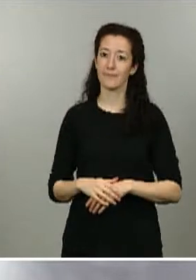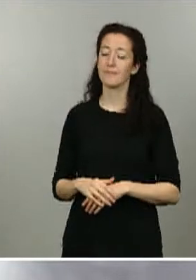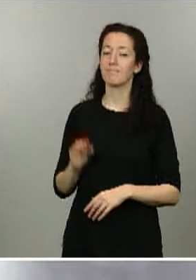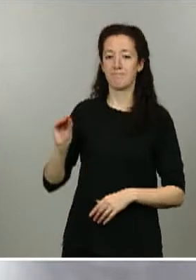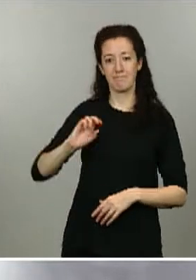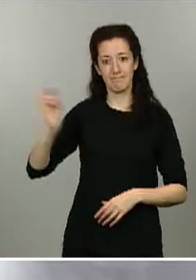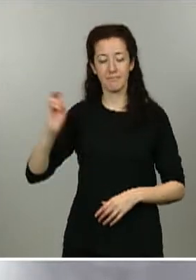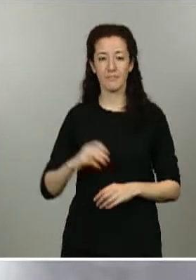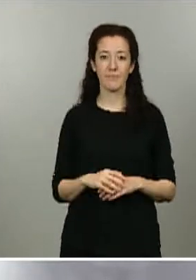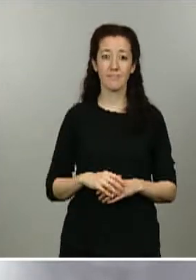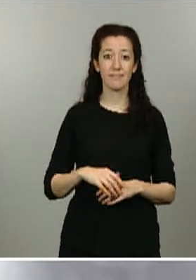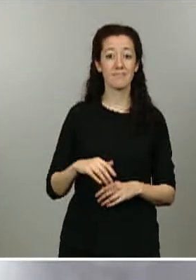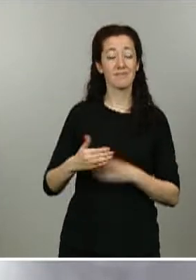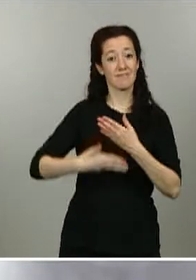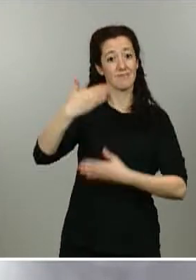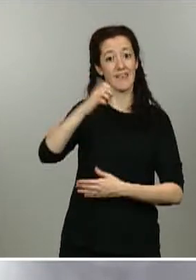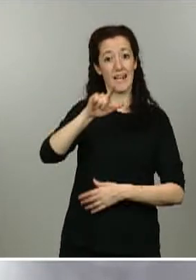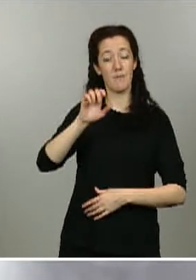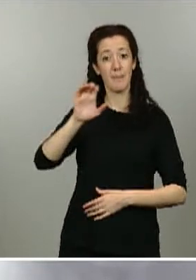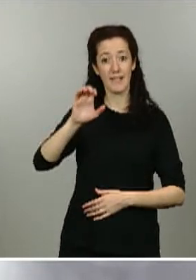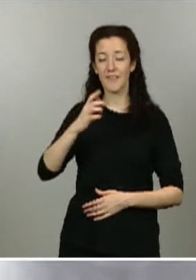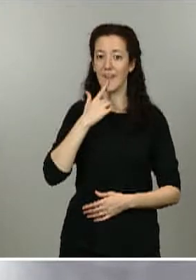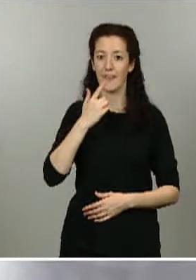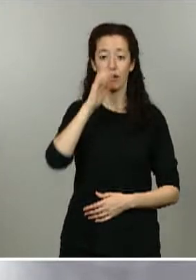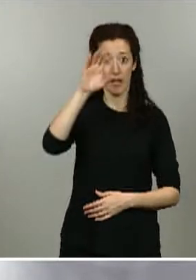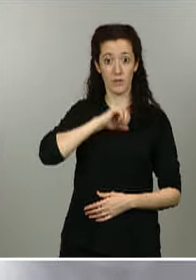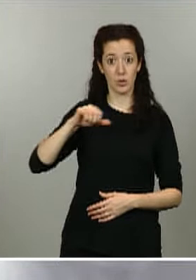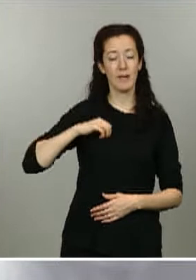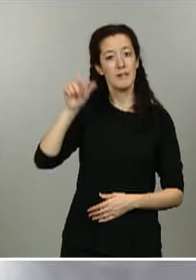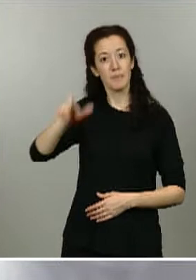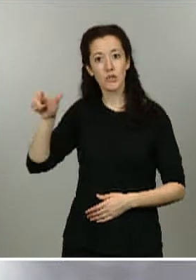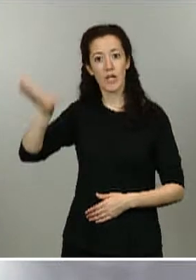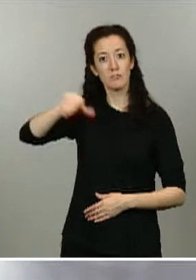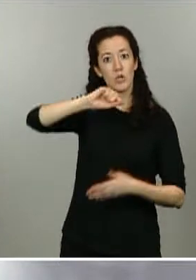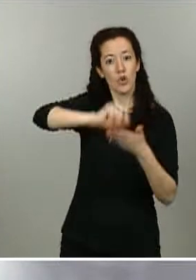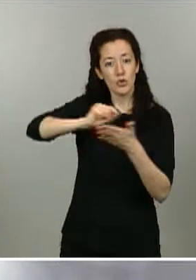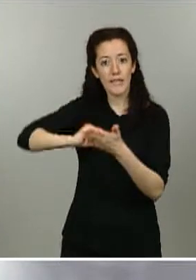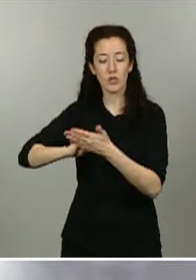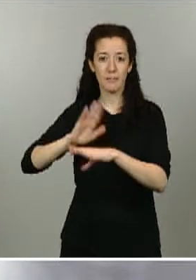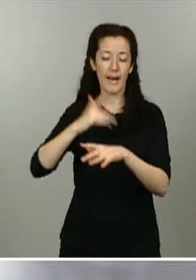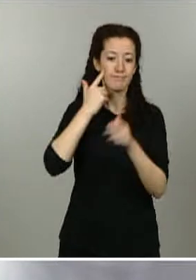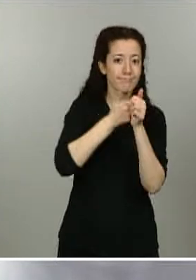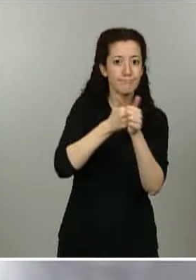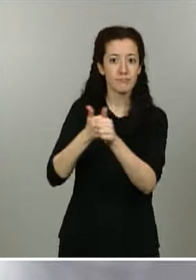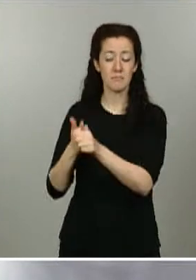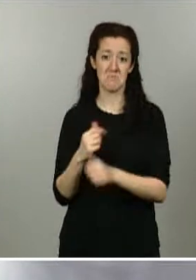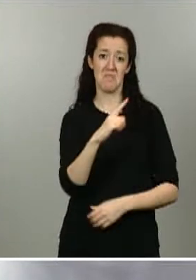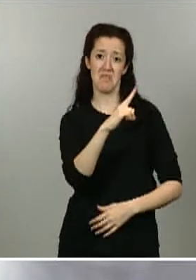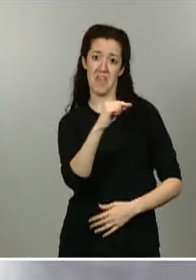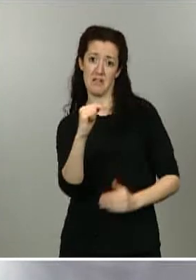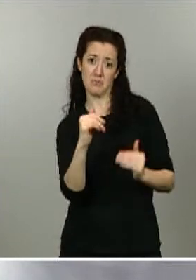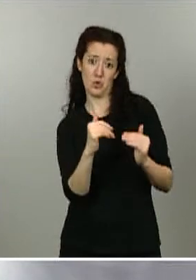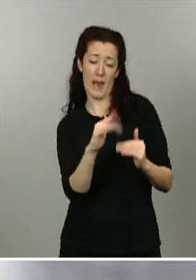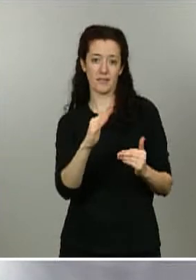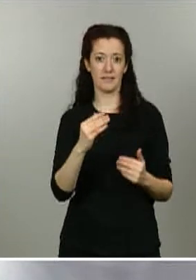rastreadores de contactos contratados o previstos por las comunidades autónomas son de cientos, no miles. ¿El Ministerio fija un mínimo objetivo en este tema?